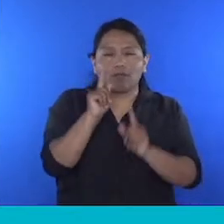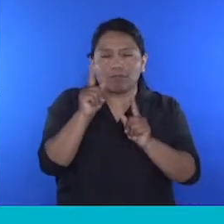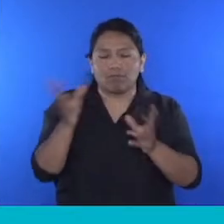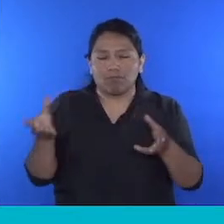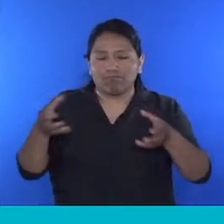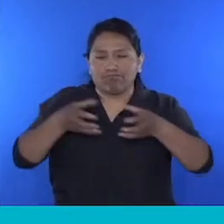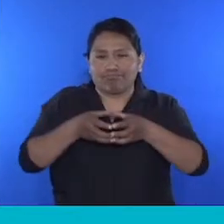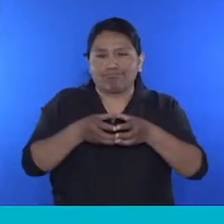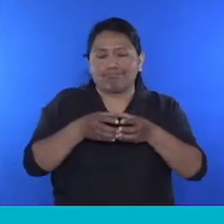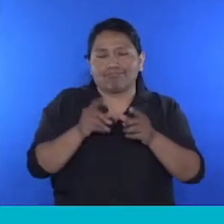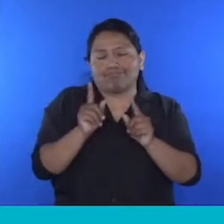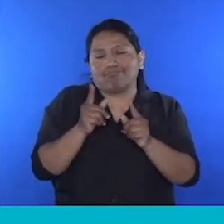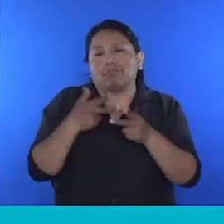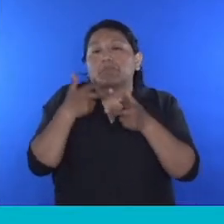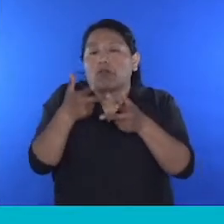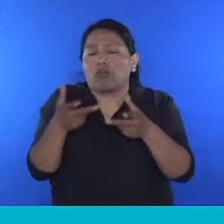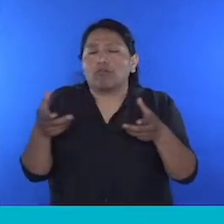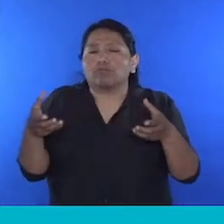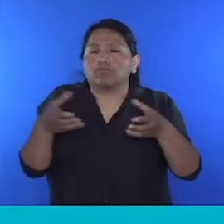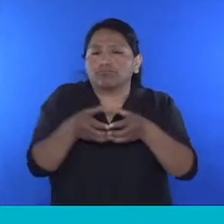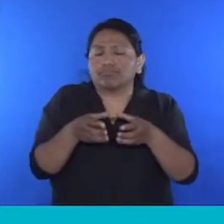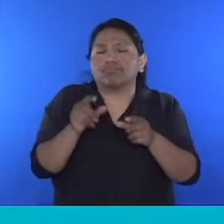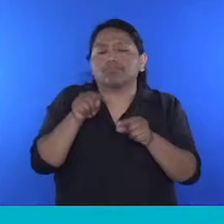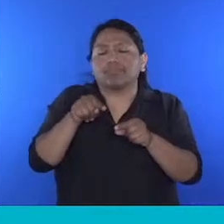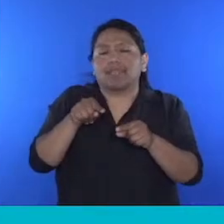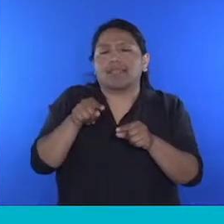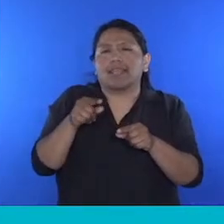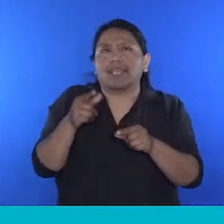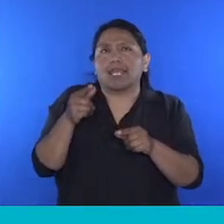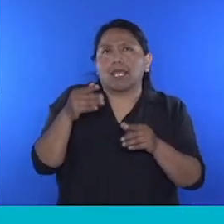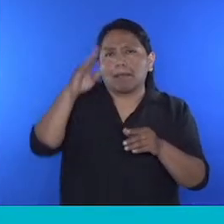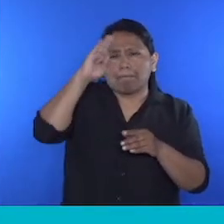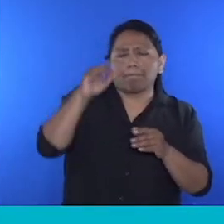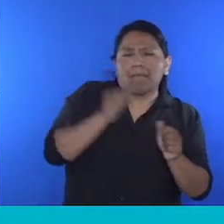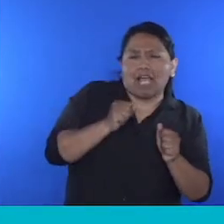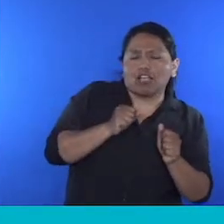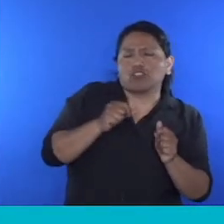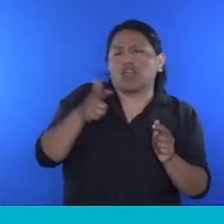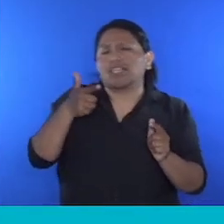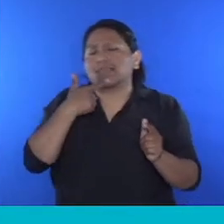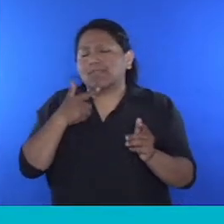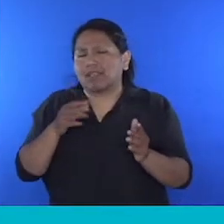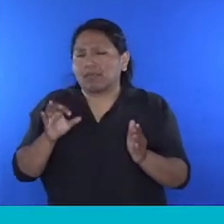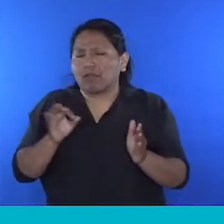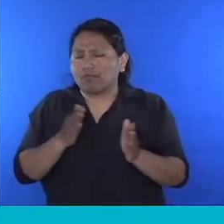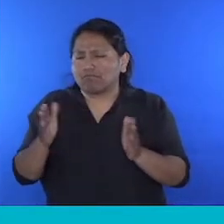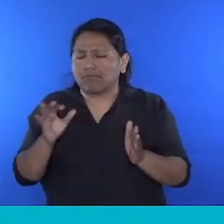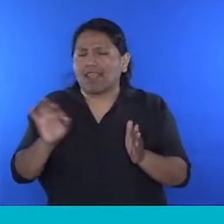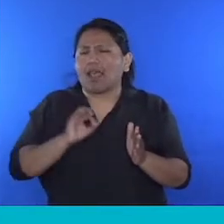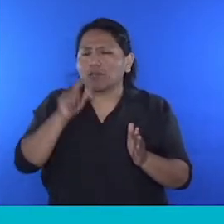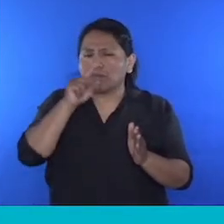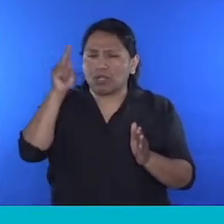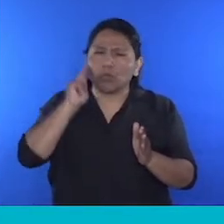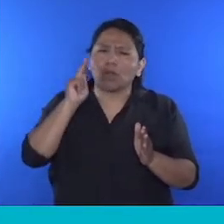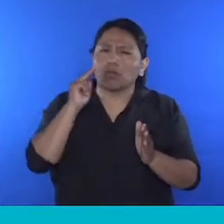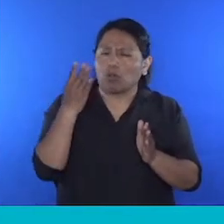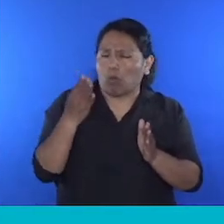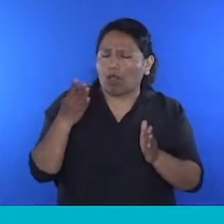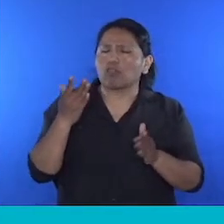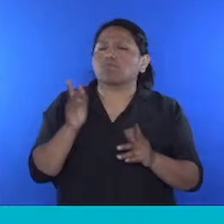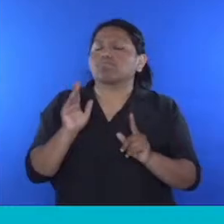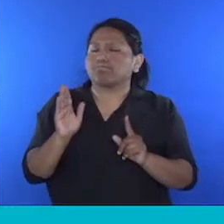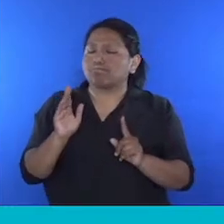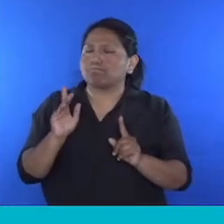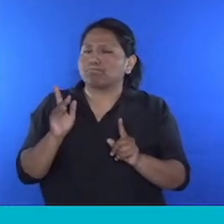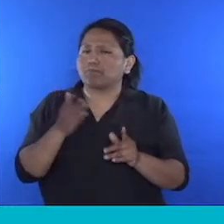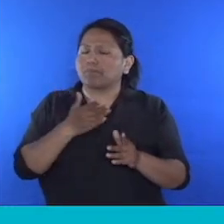1994, como decía antes, convención que tuvo lugar desde mayo a septiembre del año 94, que lo hizo bajo un